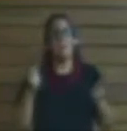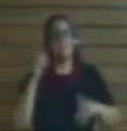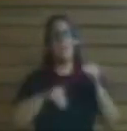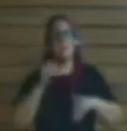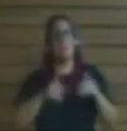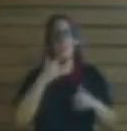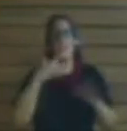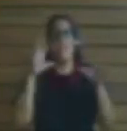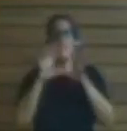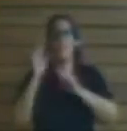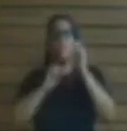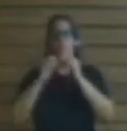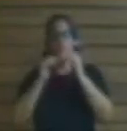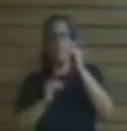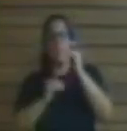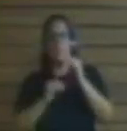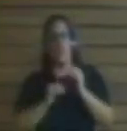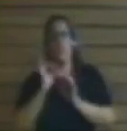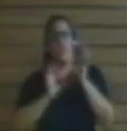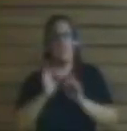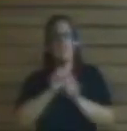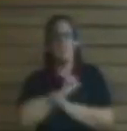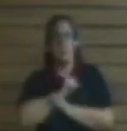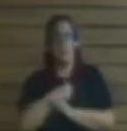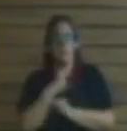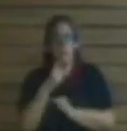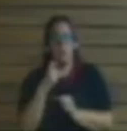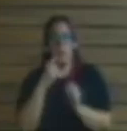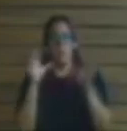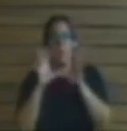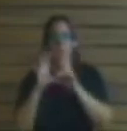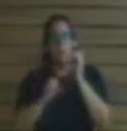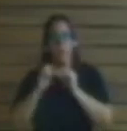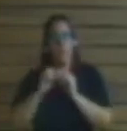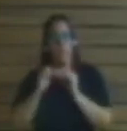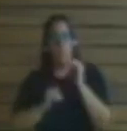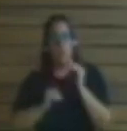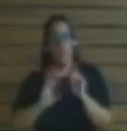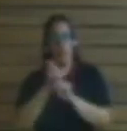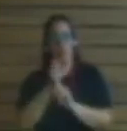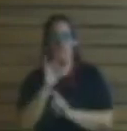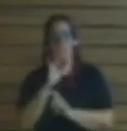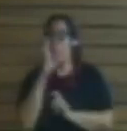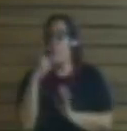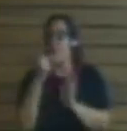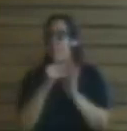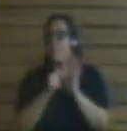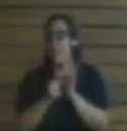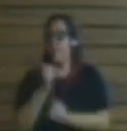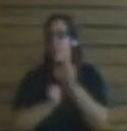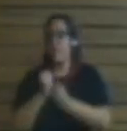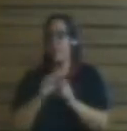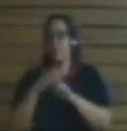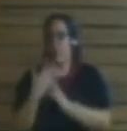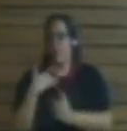del 10% en la tasa de paro. Y vamos a estar, espero que lleguemos a estar por debajo del 10% en la tasa de paro. ¿Por qué? Porque los indicadores económicos nos